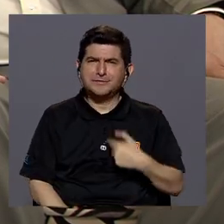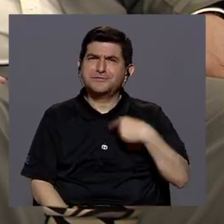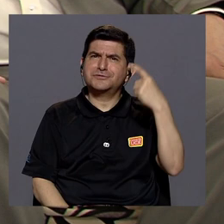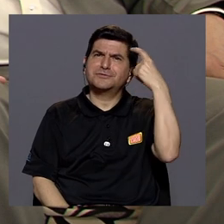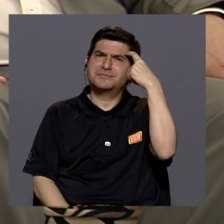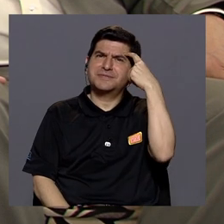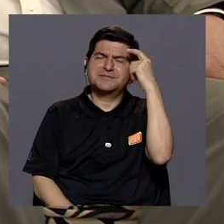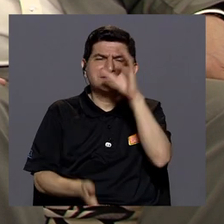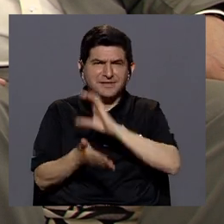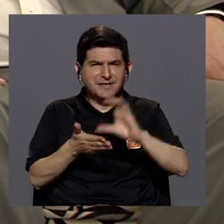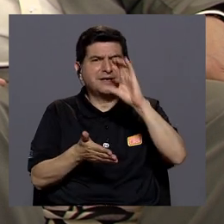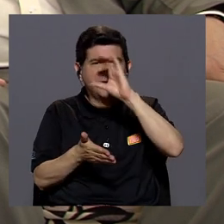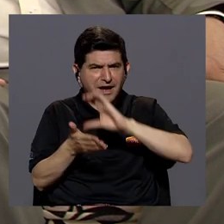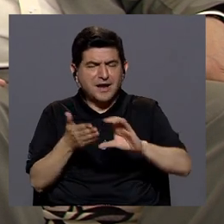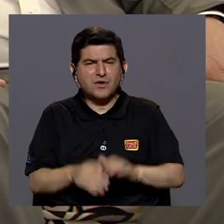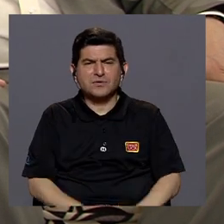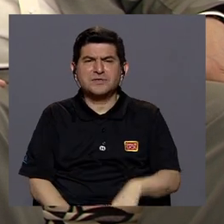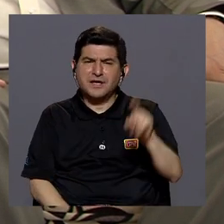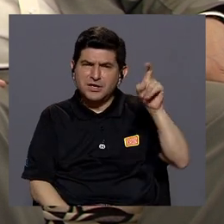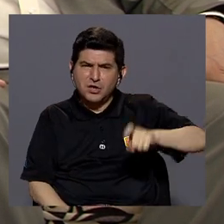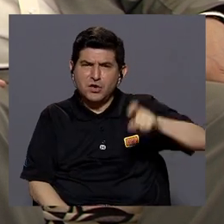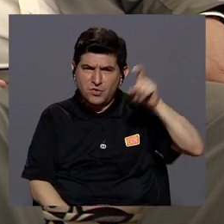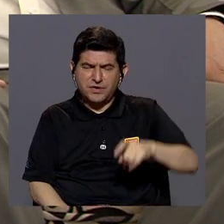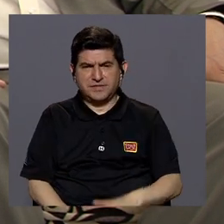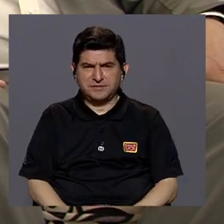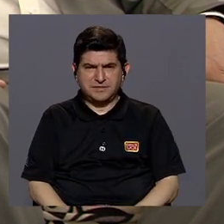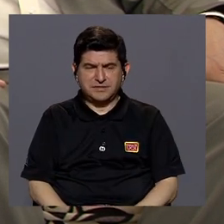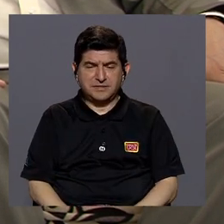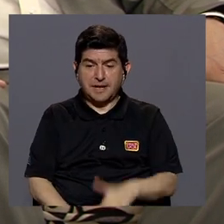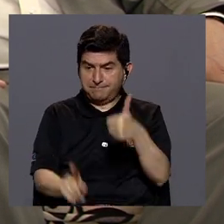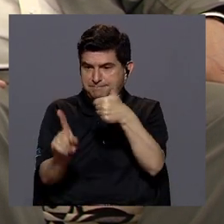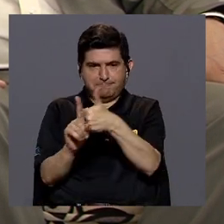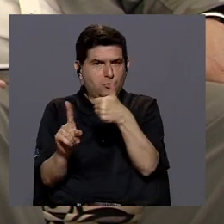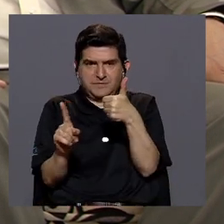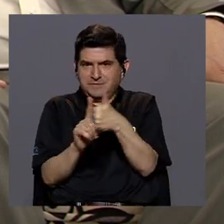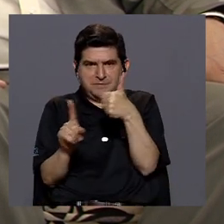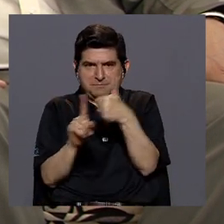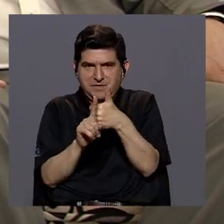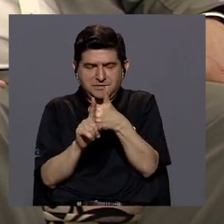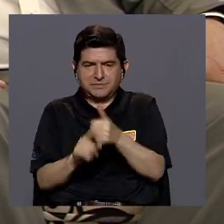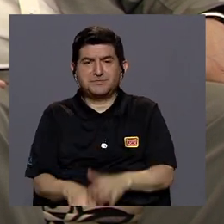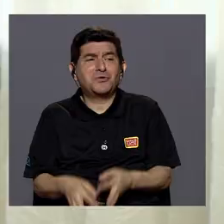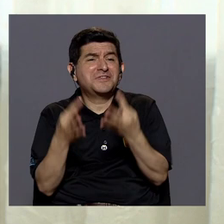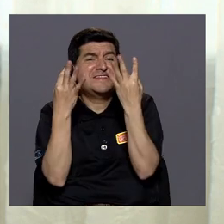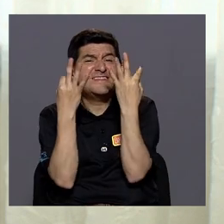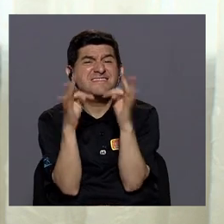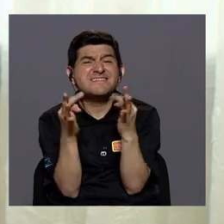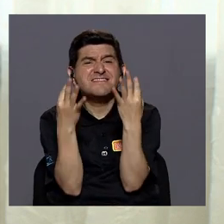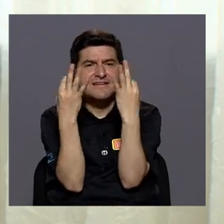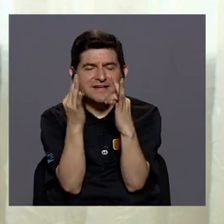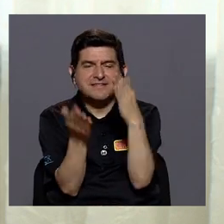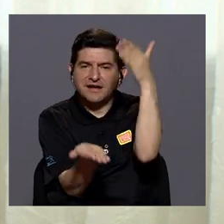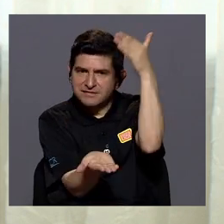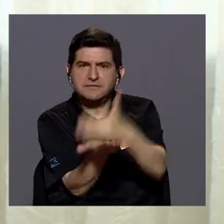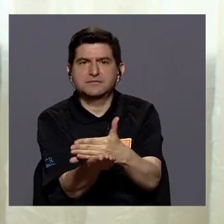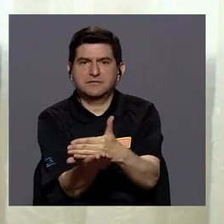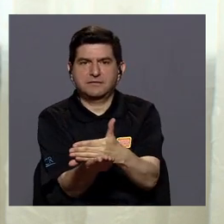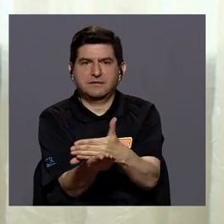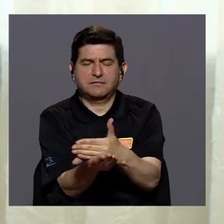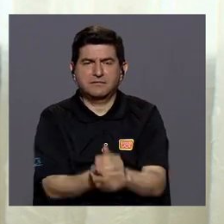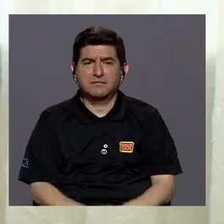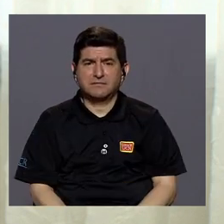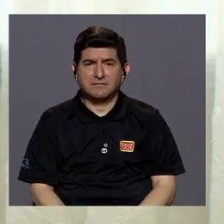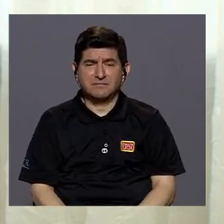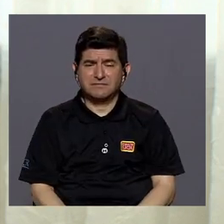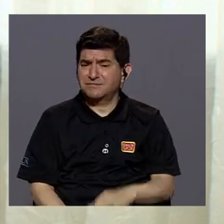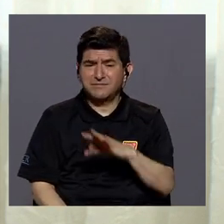colegio debiera por sí mismo tratar de tener eso, porque no se gana nada